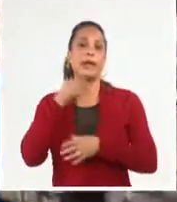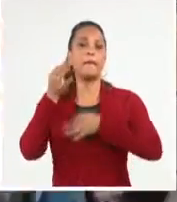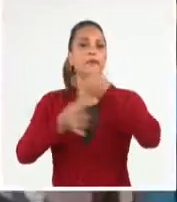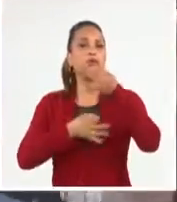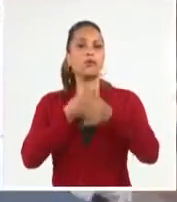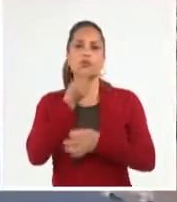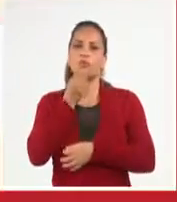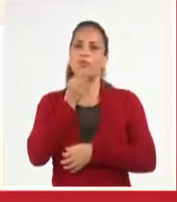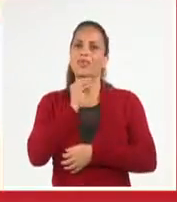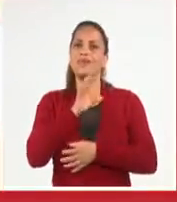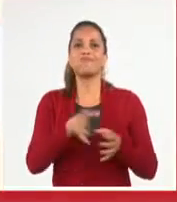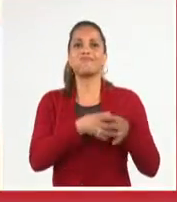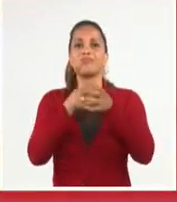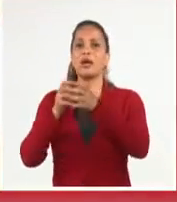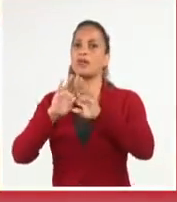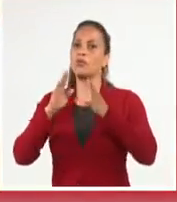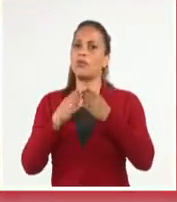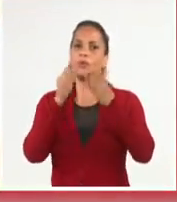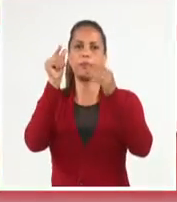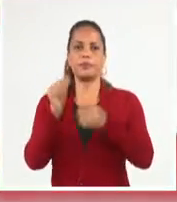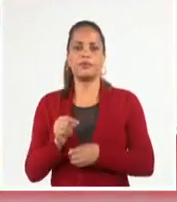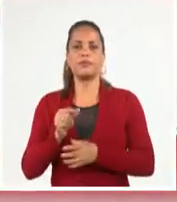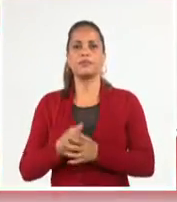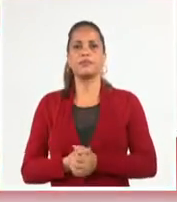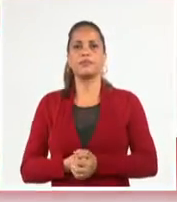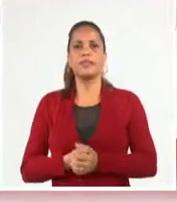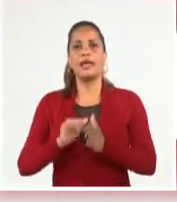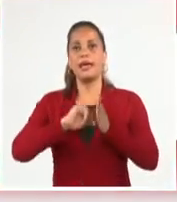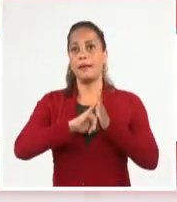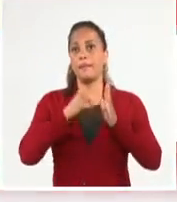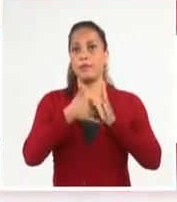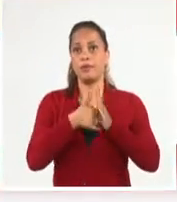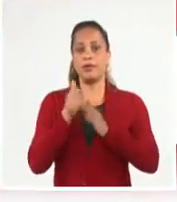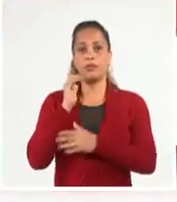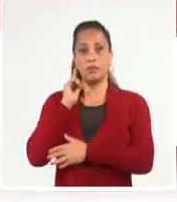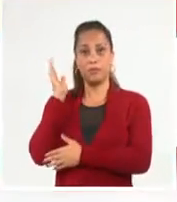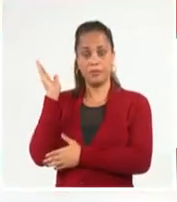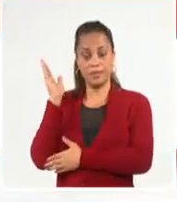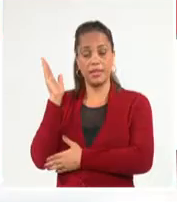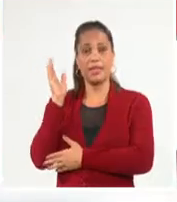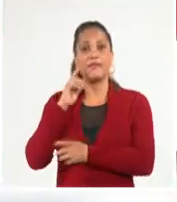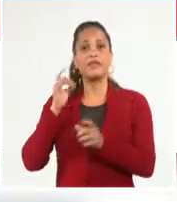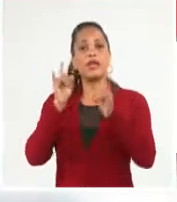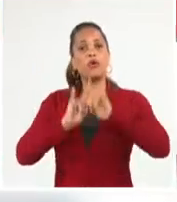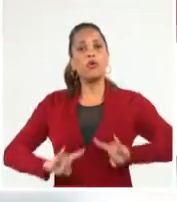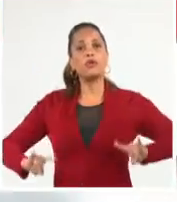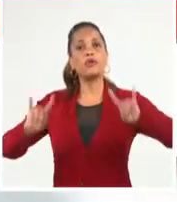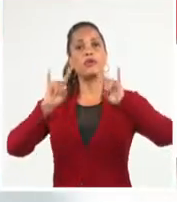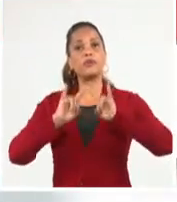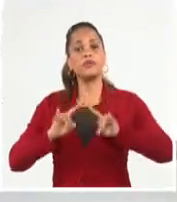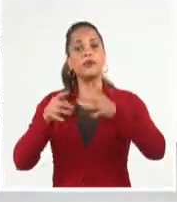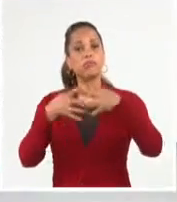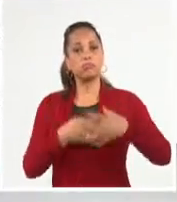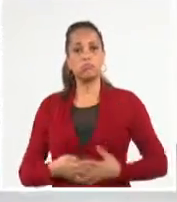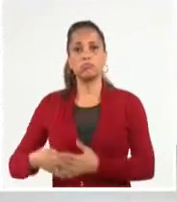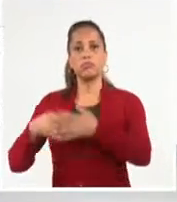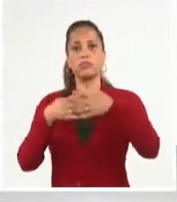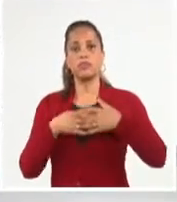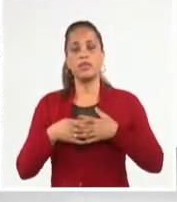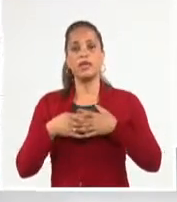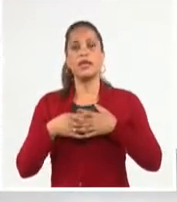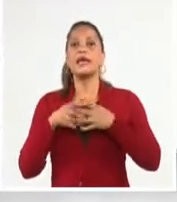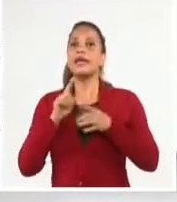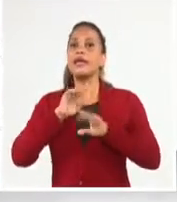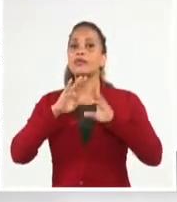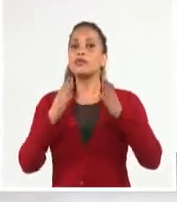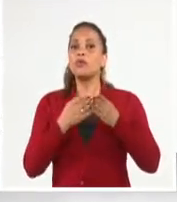quería de suelo afgano. Según estima el proyecto Costos de Guerra de la Universidad Brown de Rhode Island, la invasión